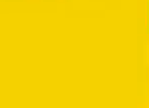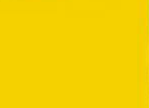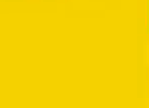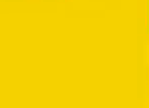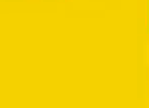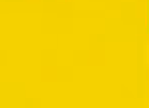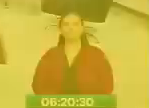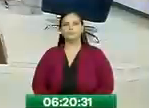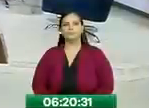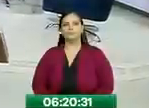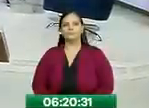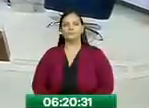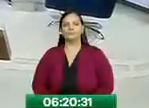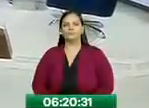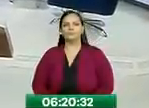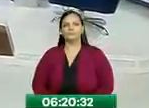habitualmente.